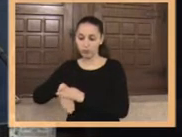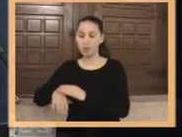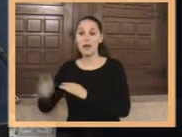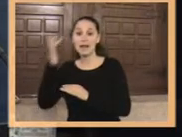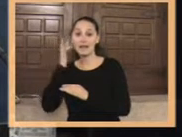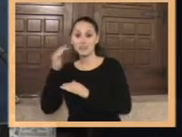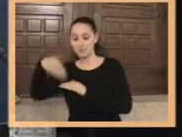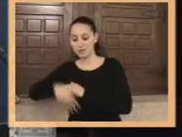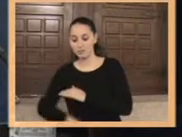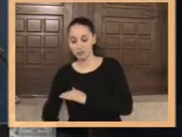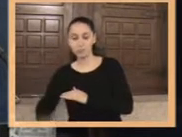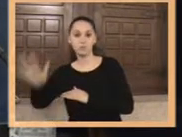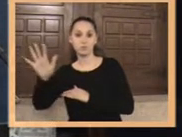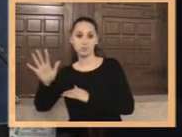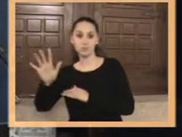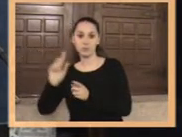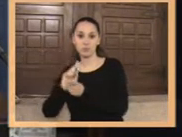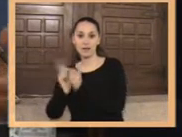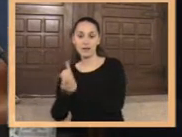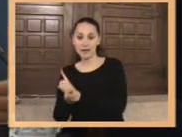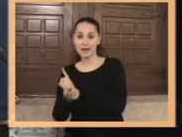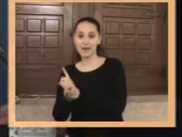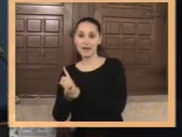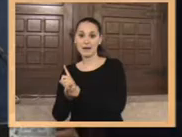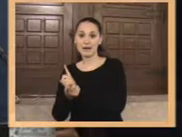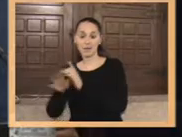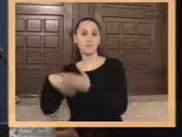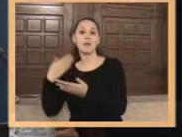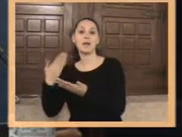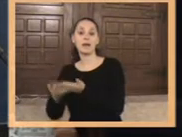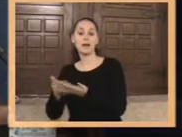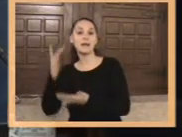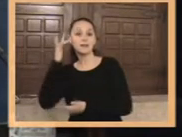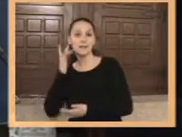de Plasencia. Esa es nuestra culpa, que se realizan en el término municipal de Plasencia.